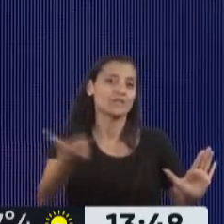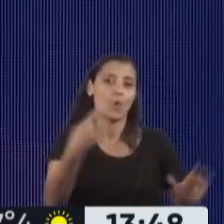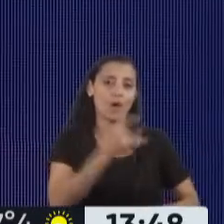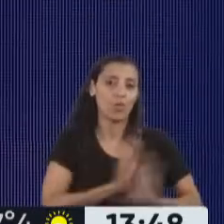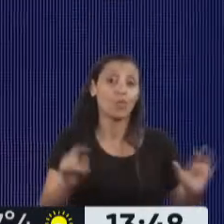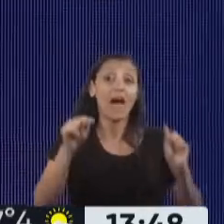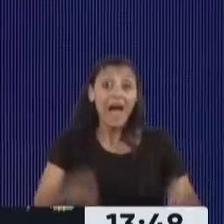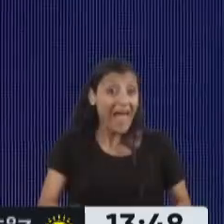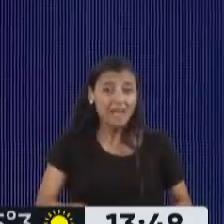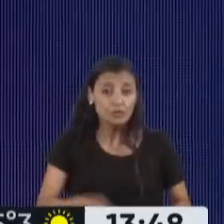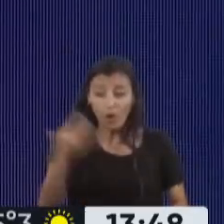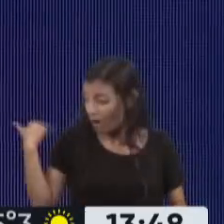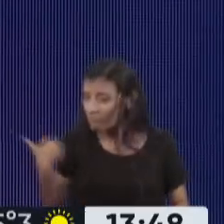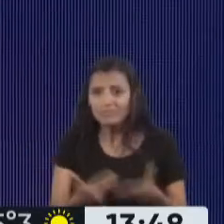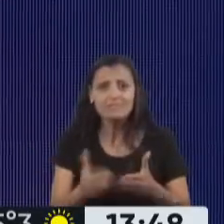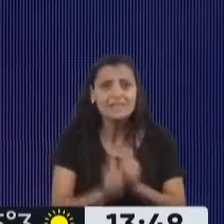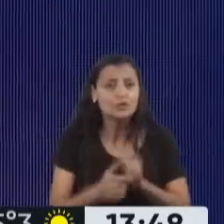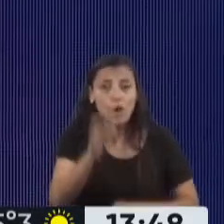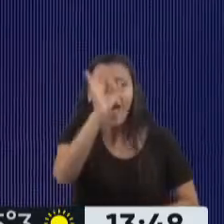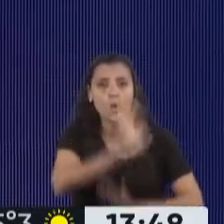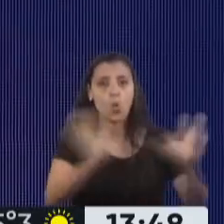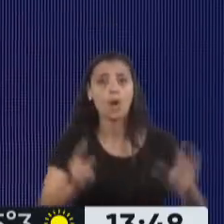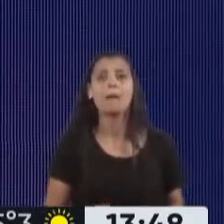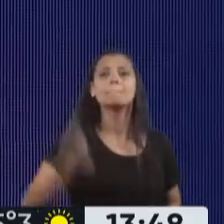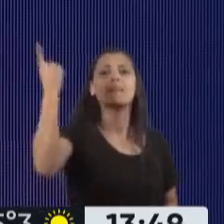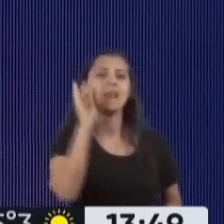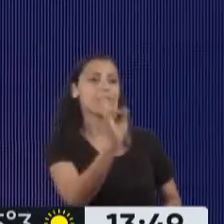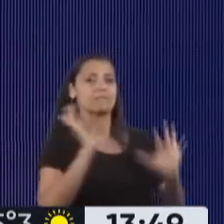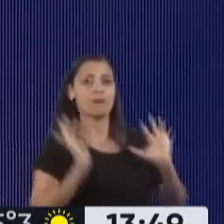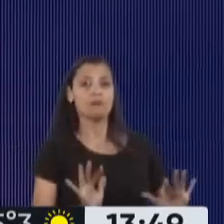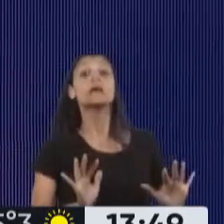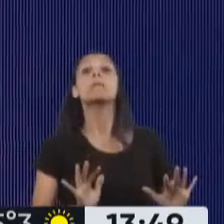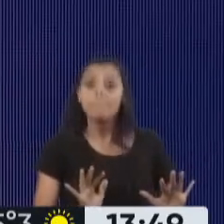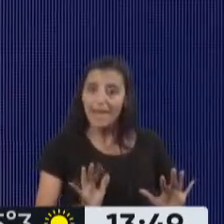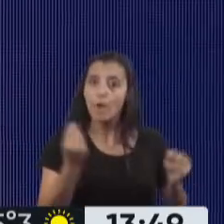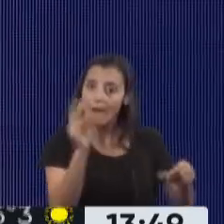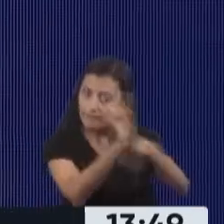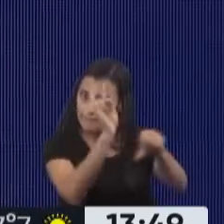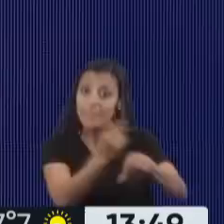porque esto nunca pasó en la historia argentina, pero para que esto pueda perdurar,